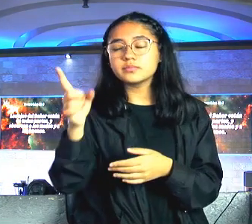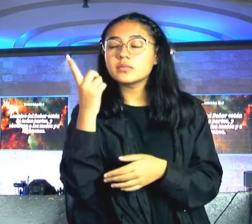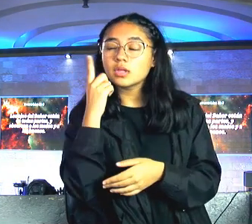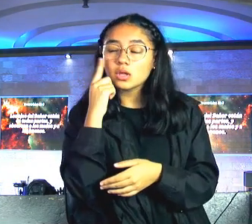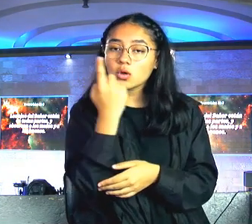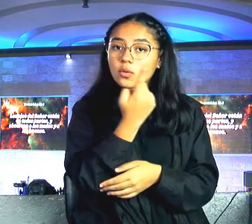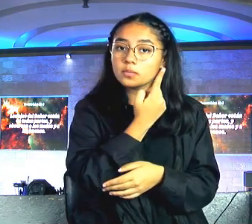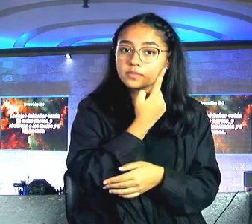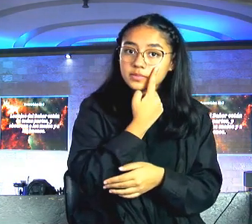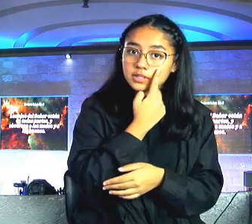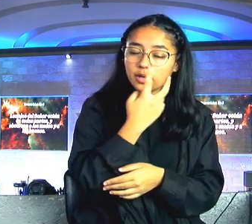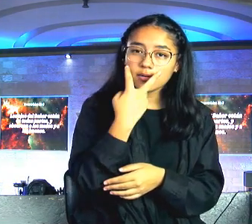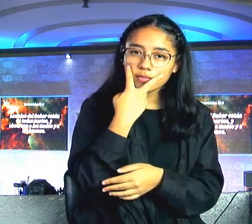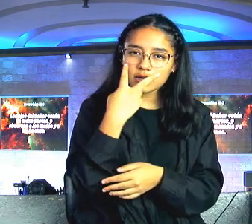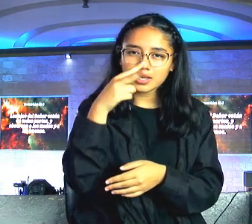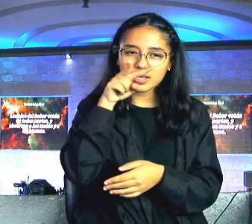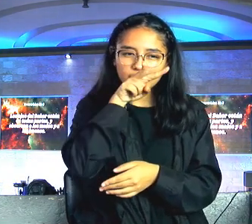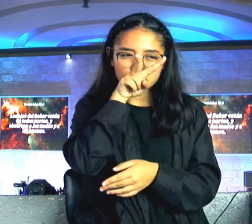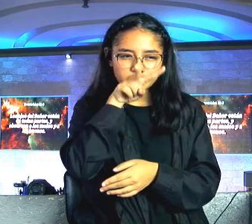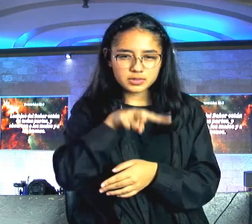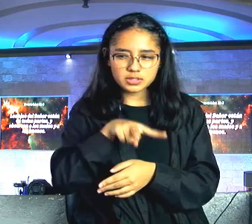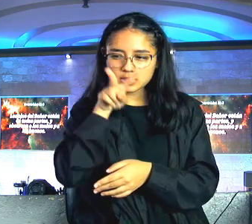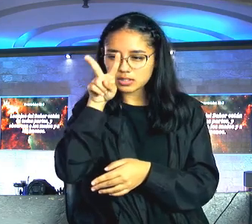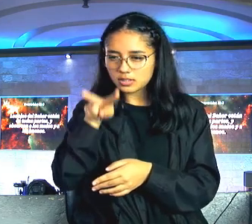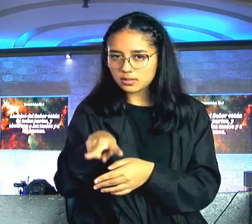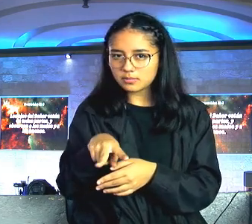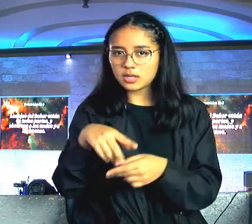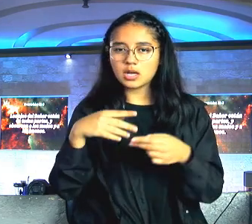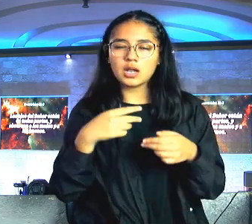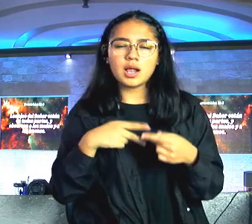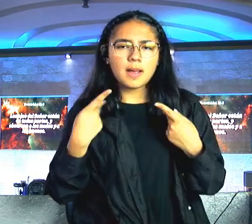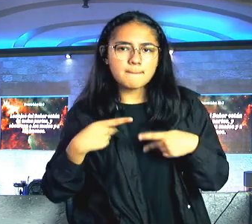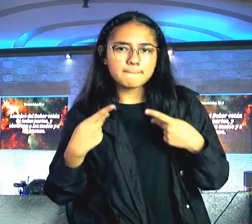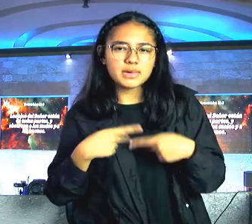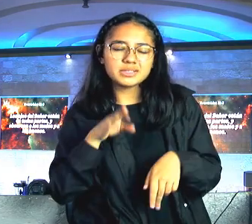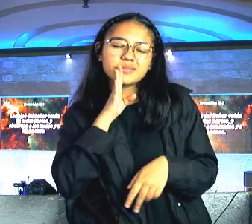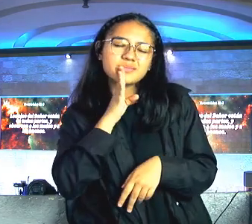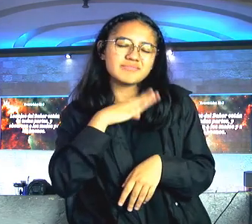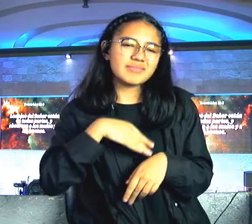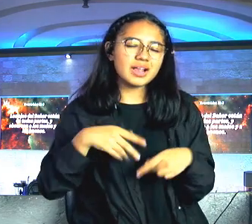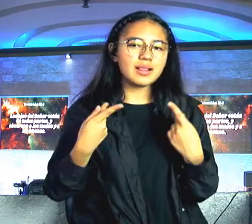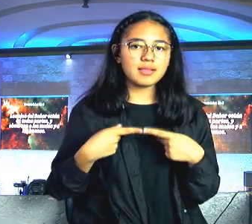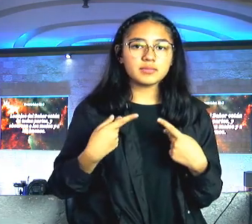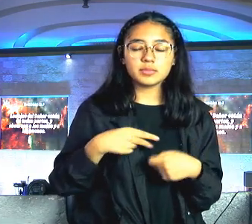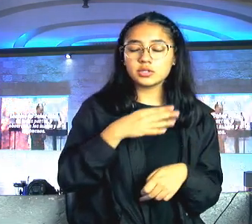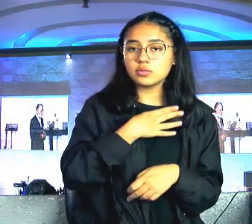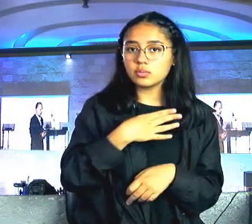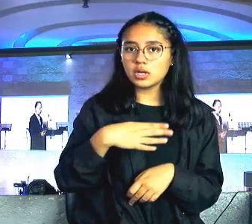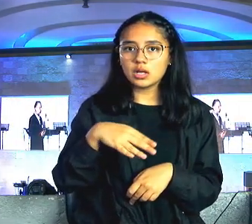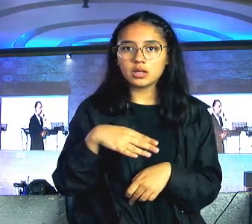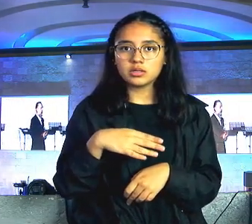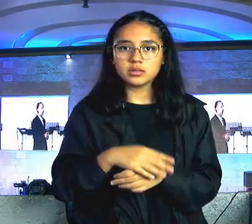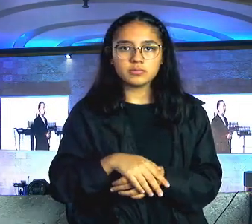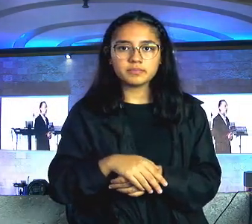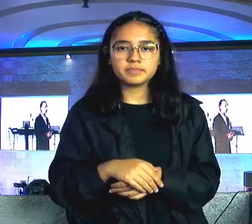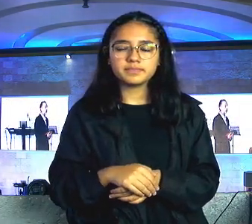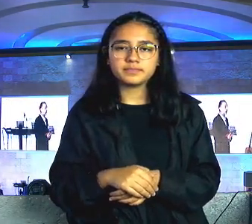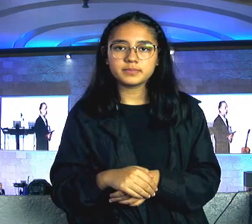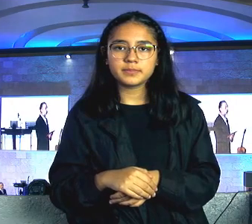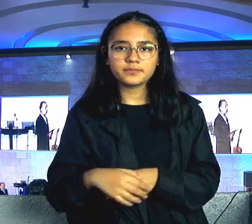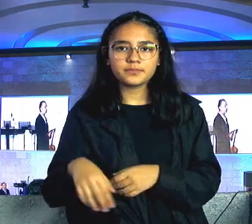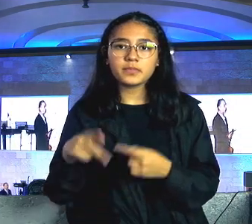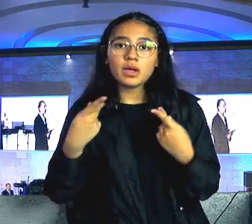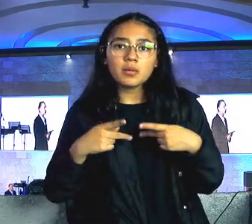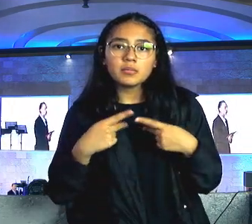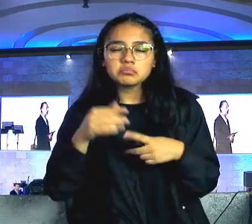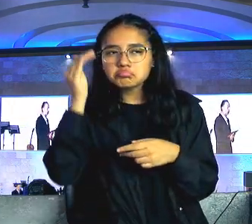observan? A los malos y a los buenos. Sí, porque alguien dice, bueno, pero mejor nada más se fijen unos cuantos. A ver, ¿se fijan los